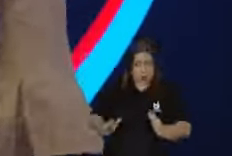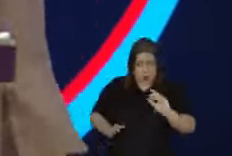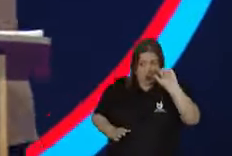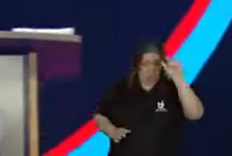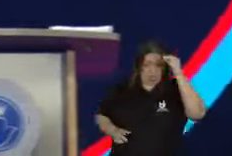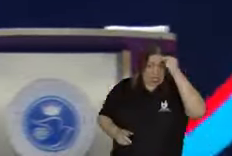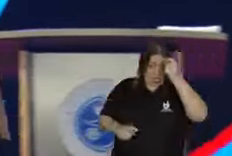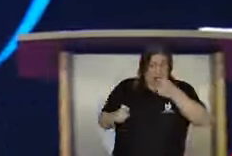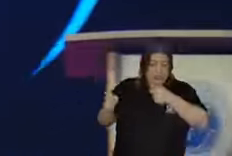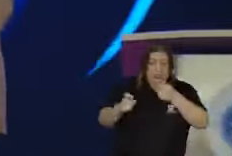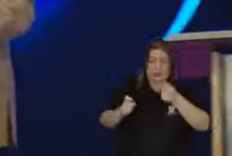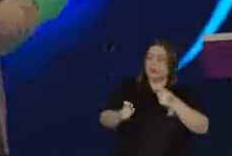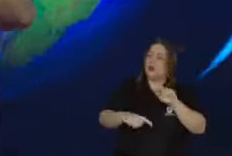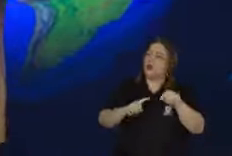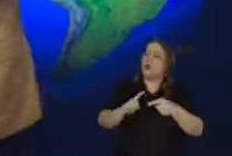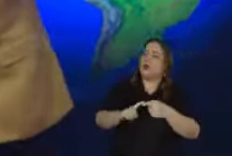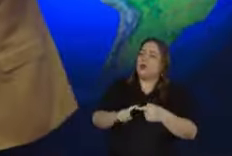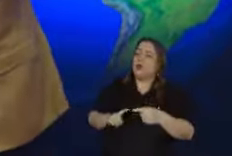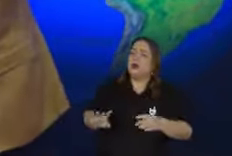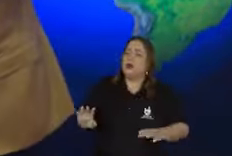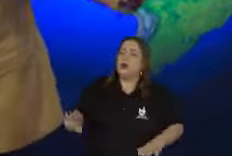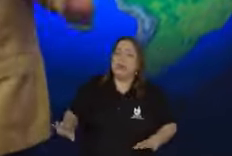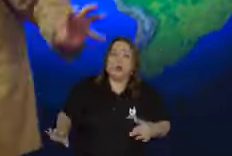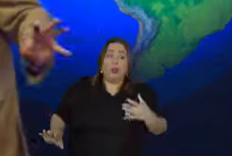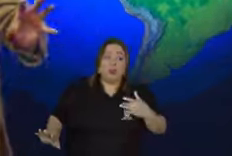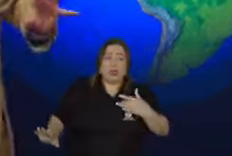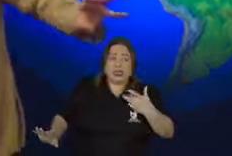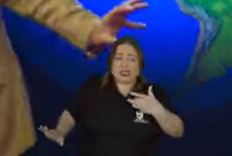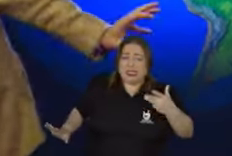gobernantes. Entonces cuando me quemé con leche,